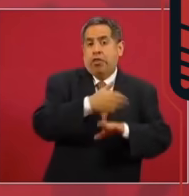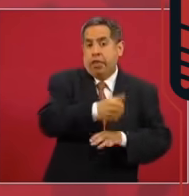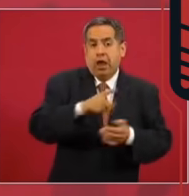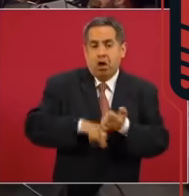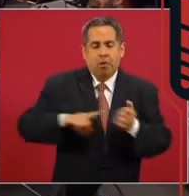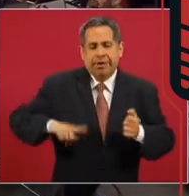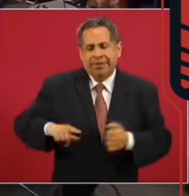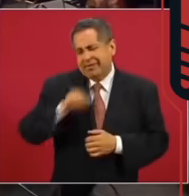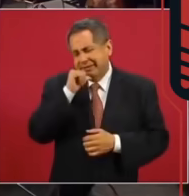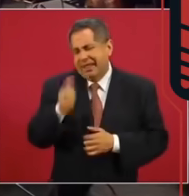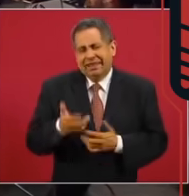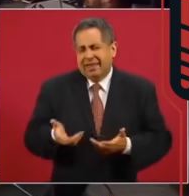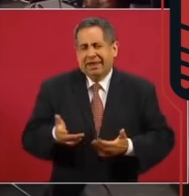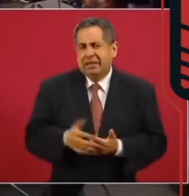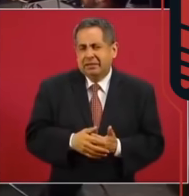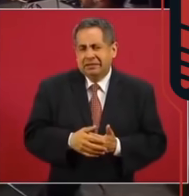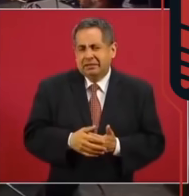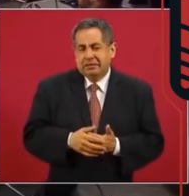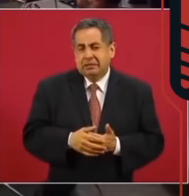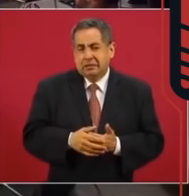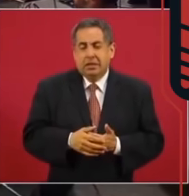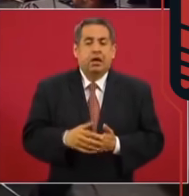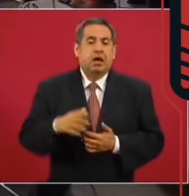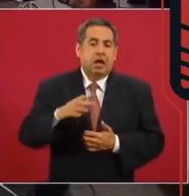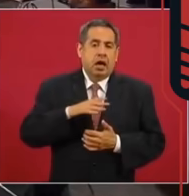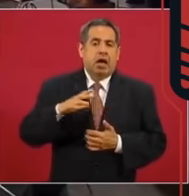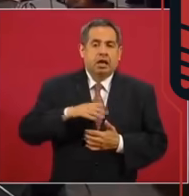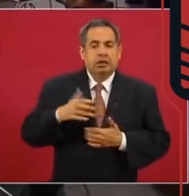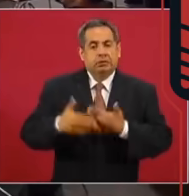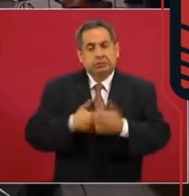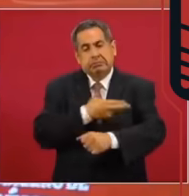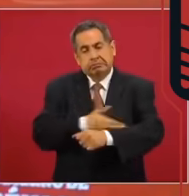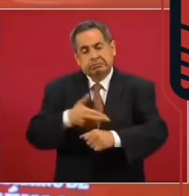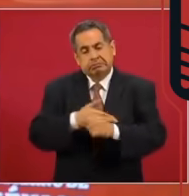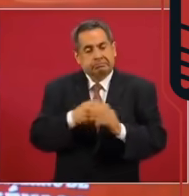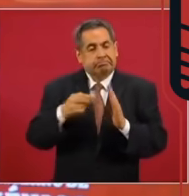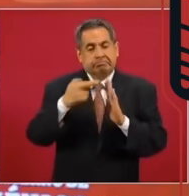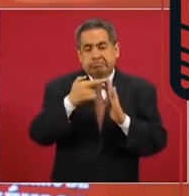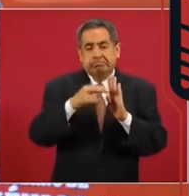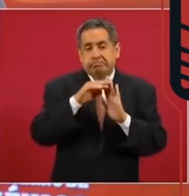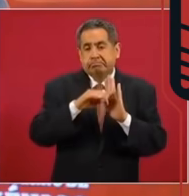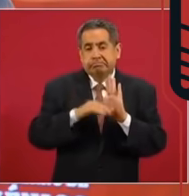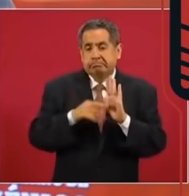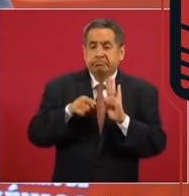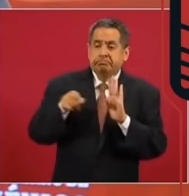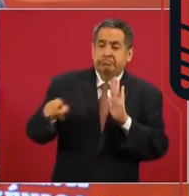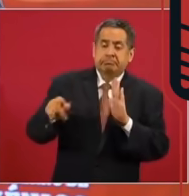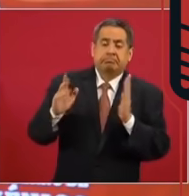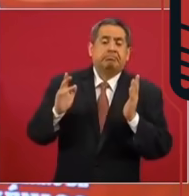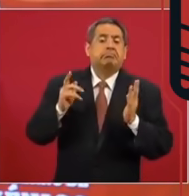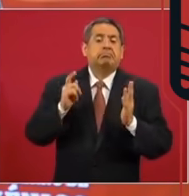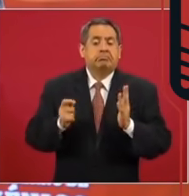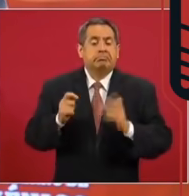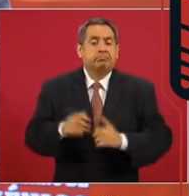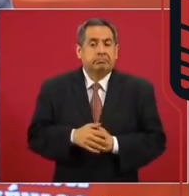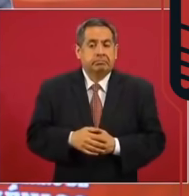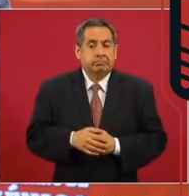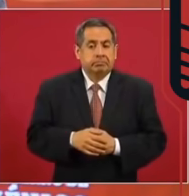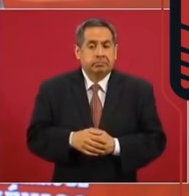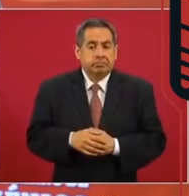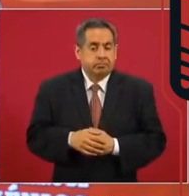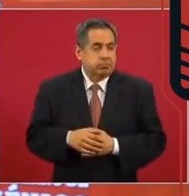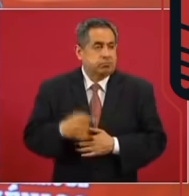Entonces hay un procedimiento establecido que nosotros